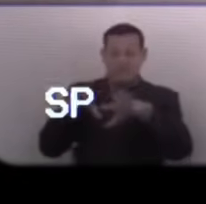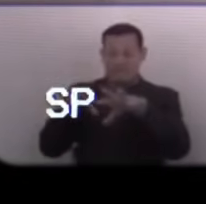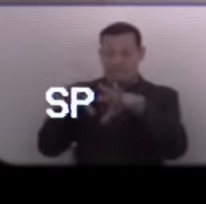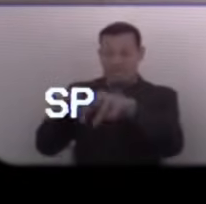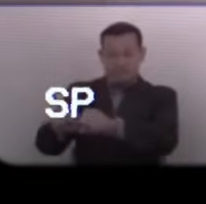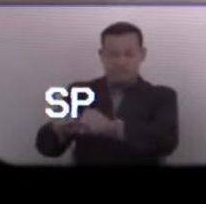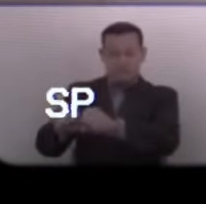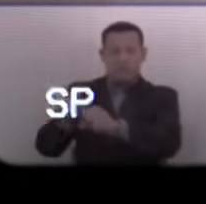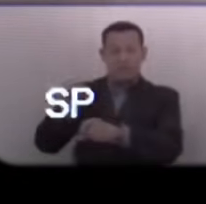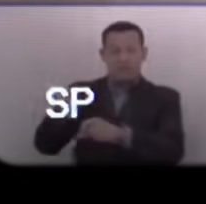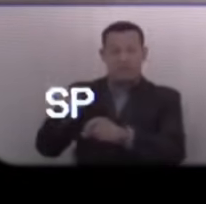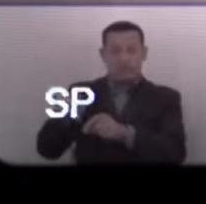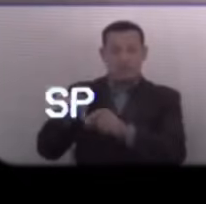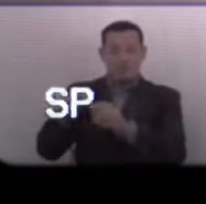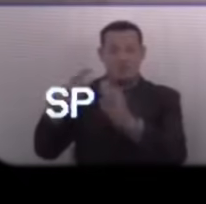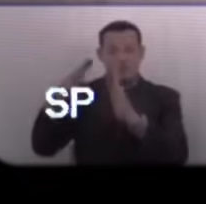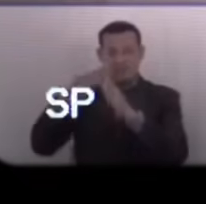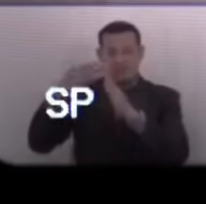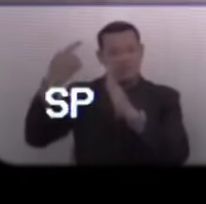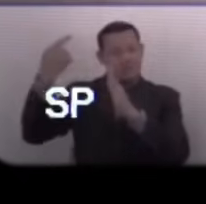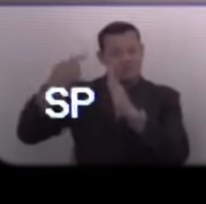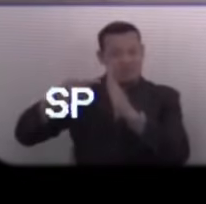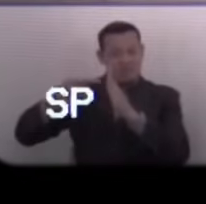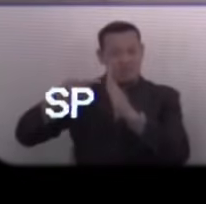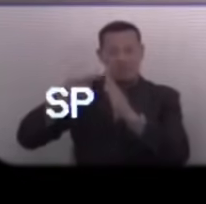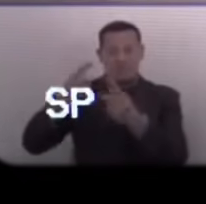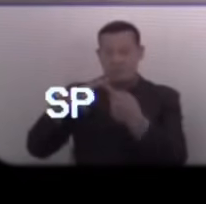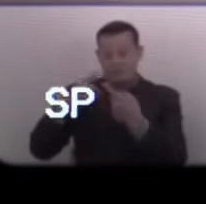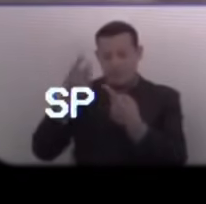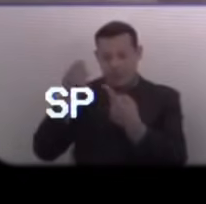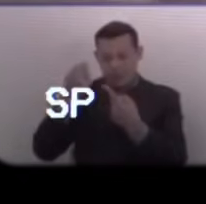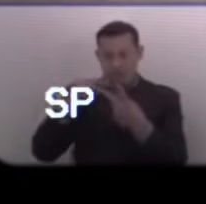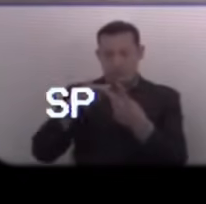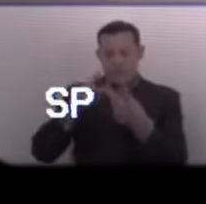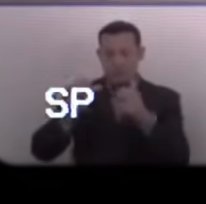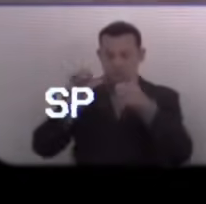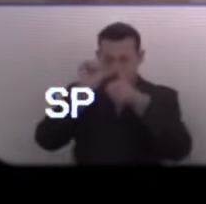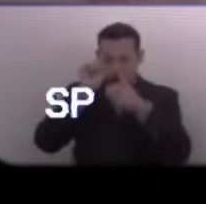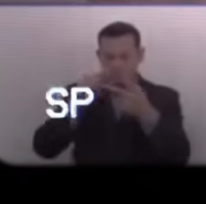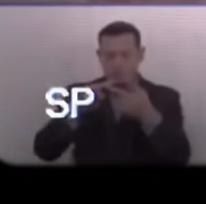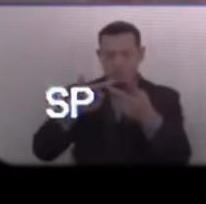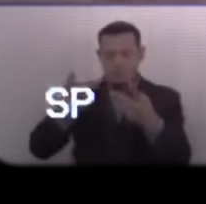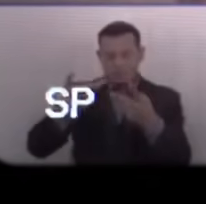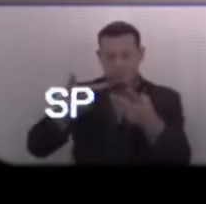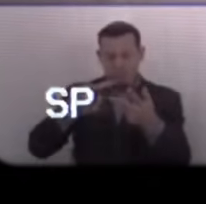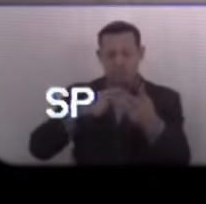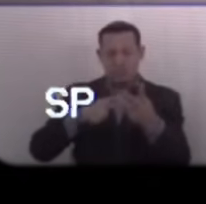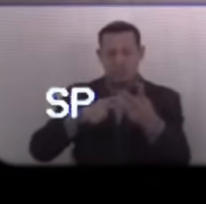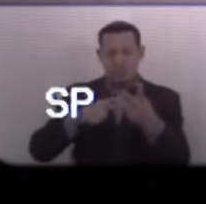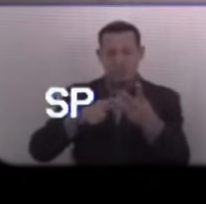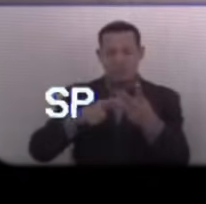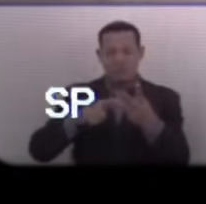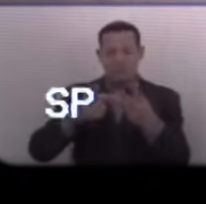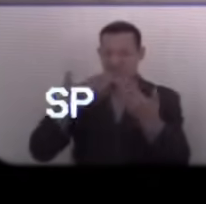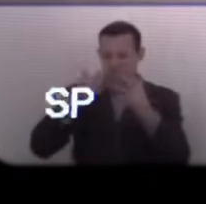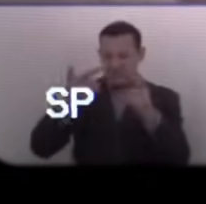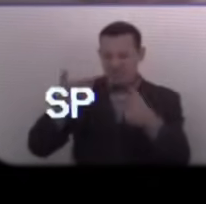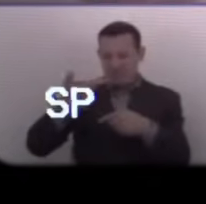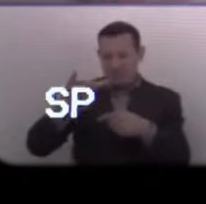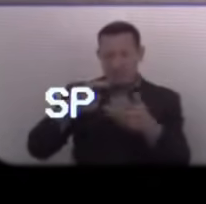incautado durante el régimen de excepción? Dinero, drogas, armas de fuego de diversos